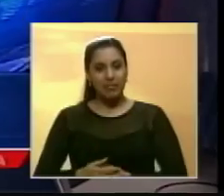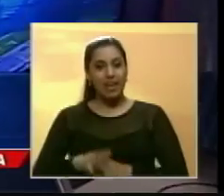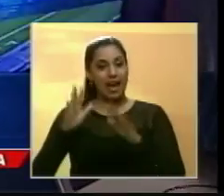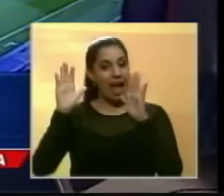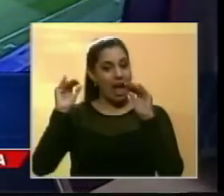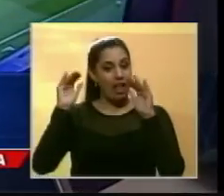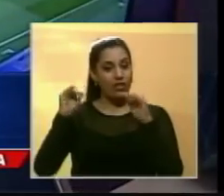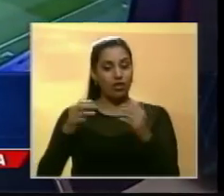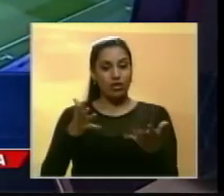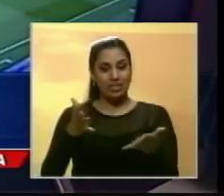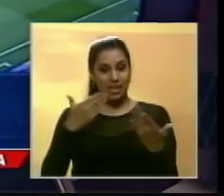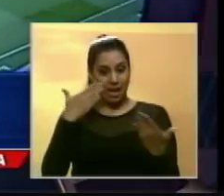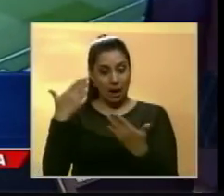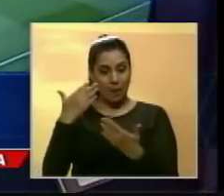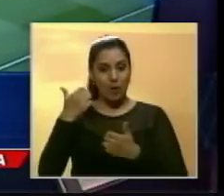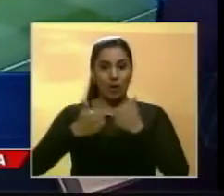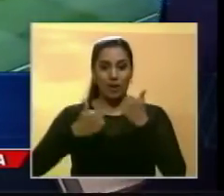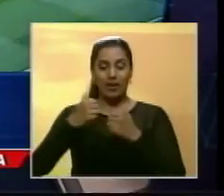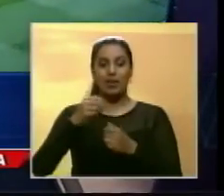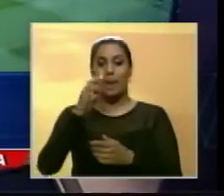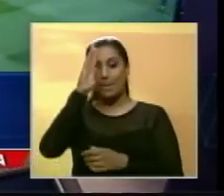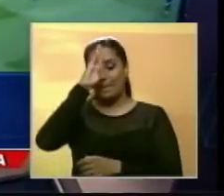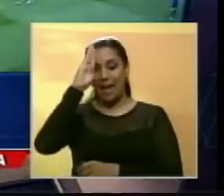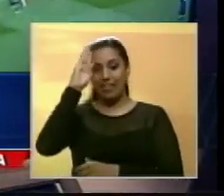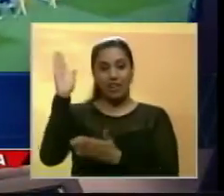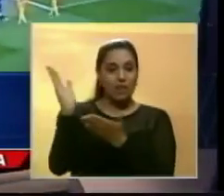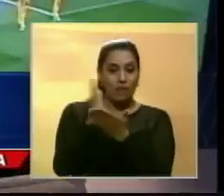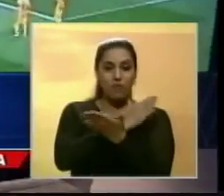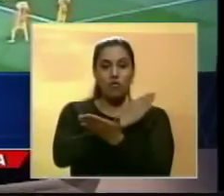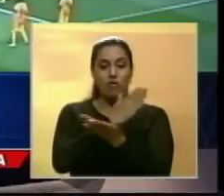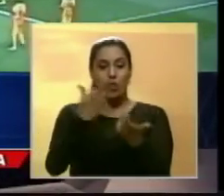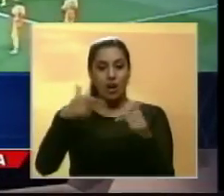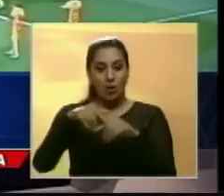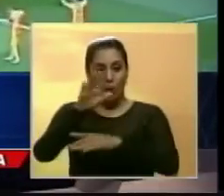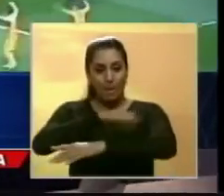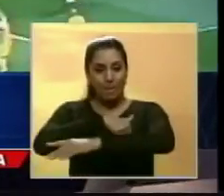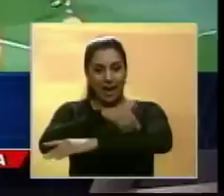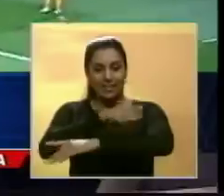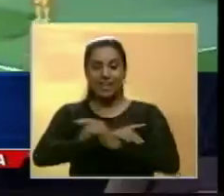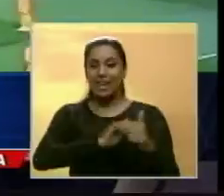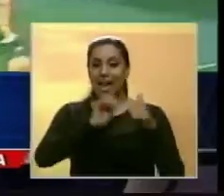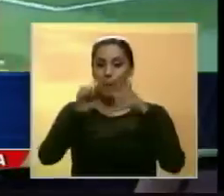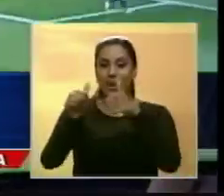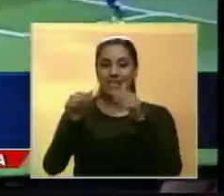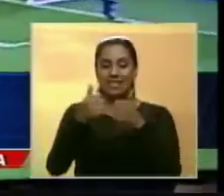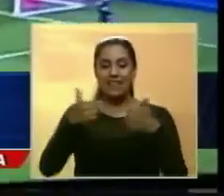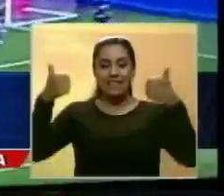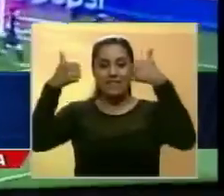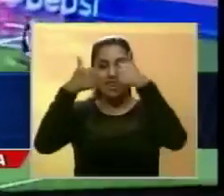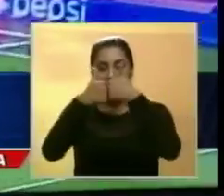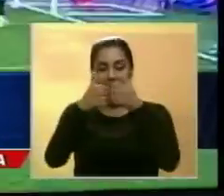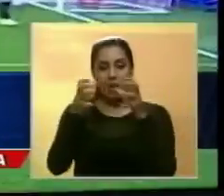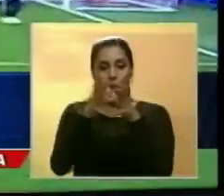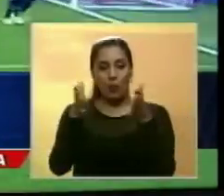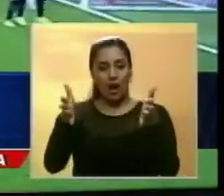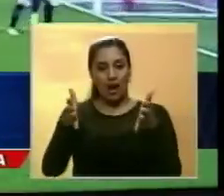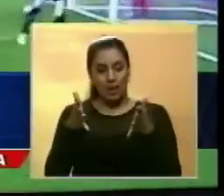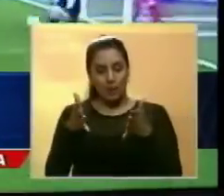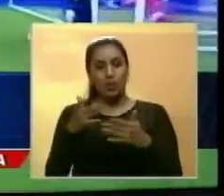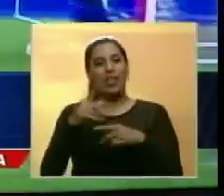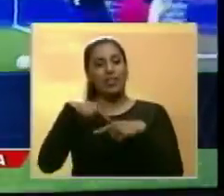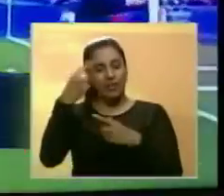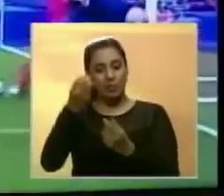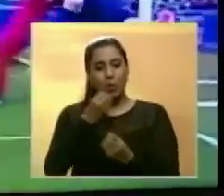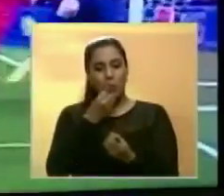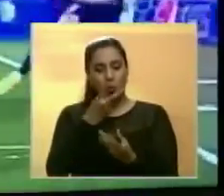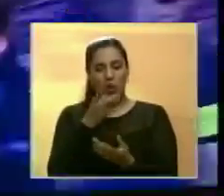Adiós al campeón. Atlético de Madrid eliminó al Barcelona y avanzó a la semifinal de la Liga de Campeones. Los detalles